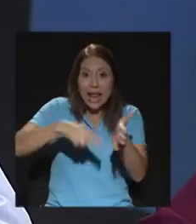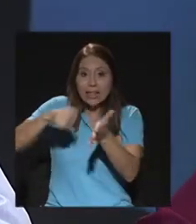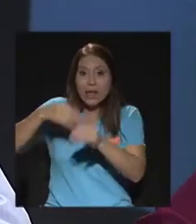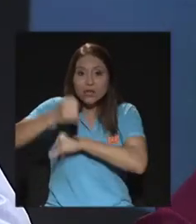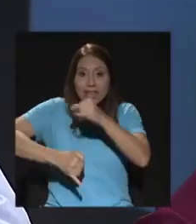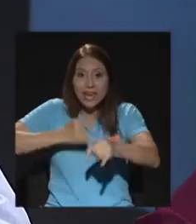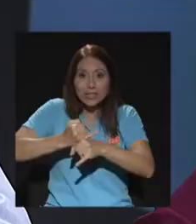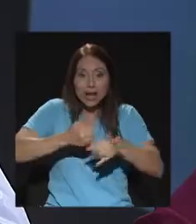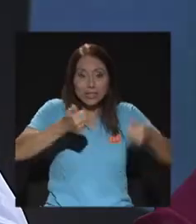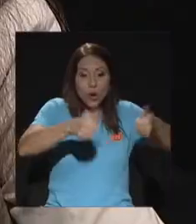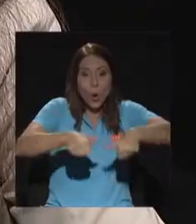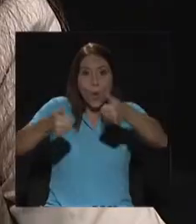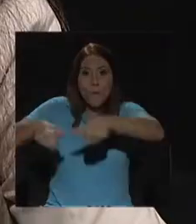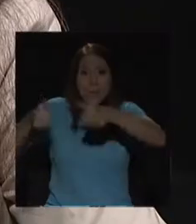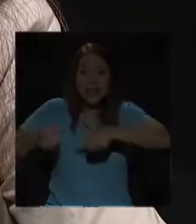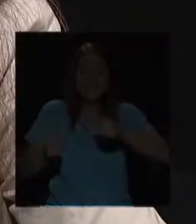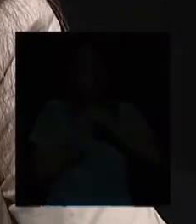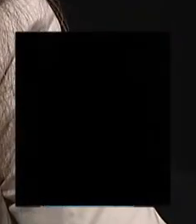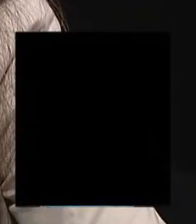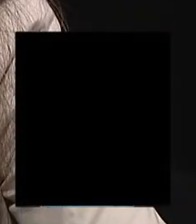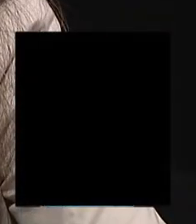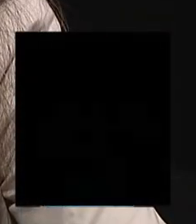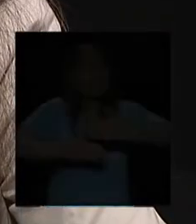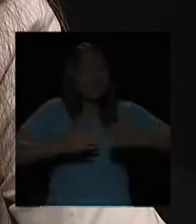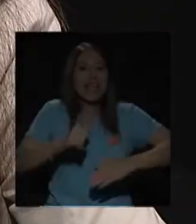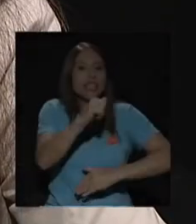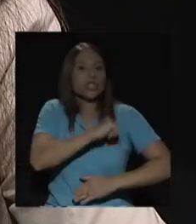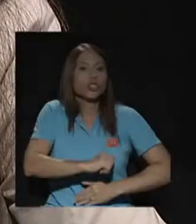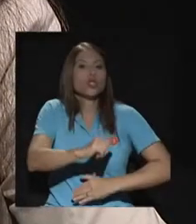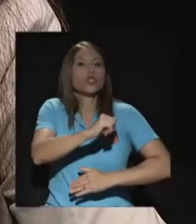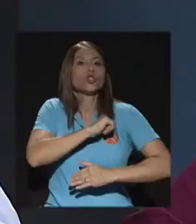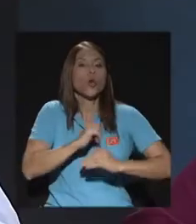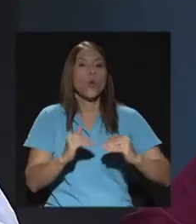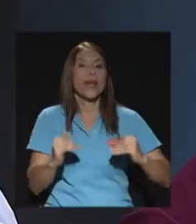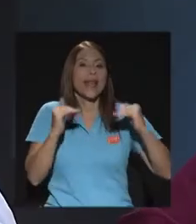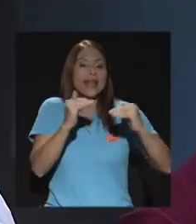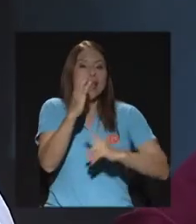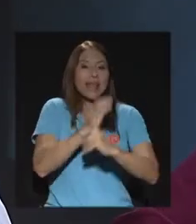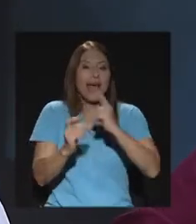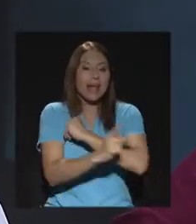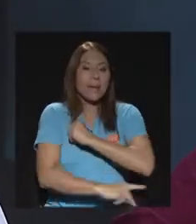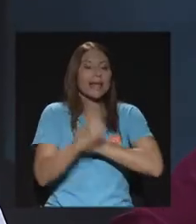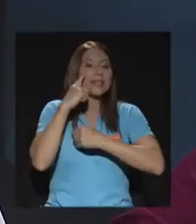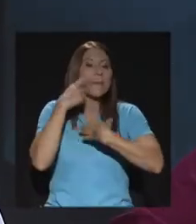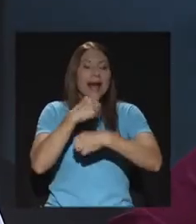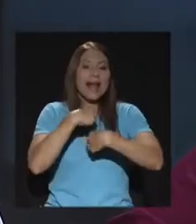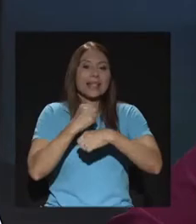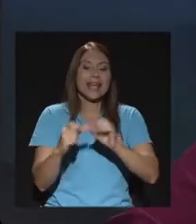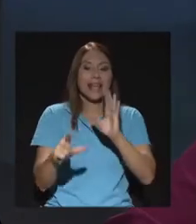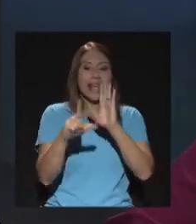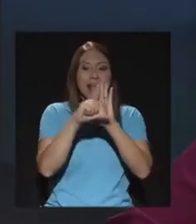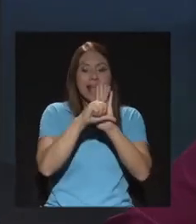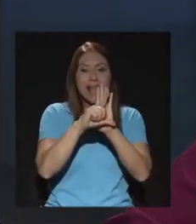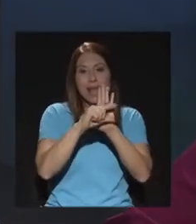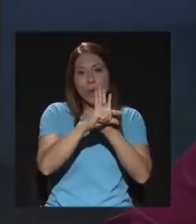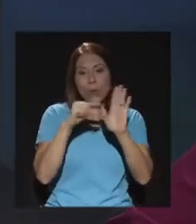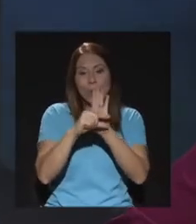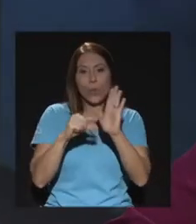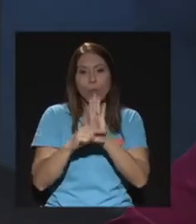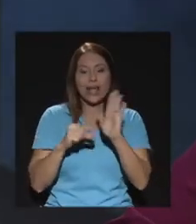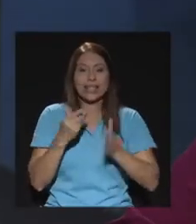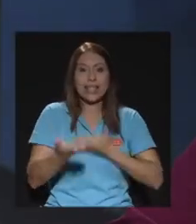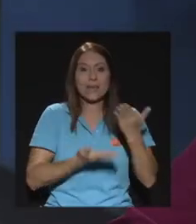del reconocimiento de la soberanía de cada país para reglamentar sus servicios inalámbricos. Voto